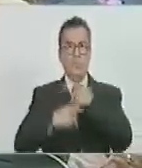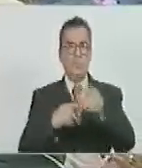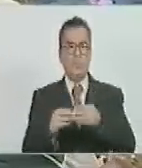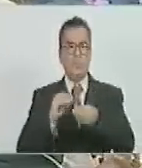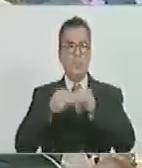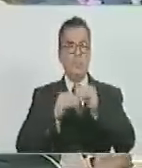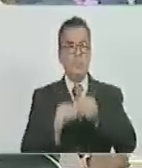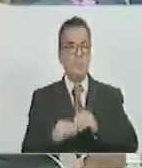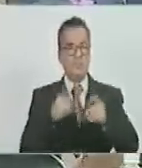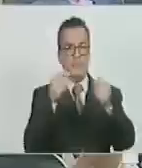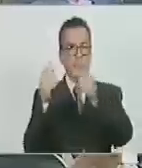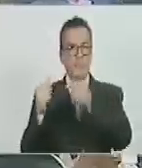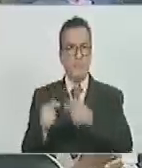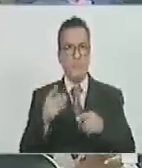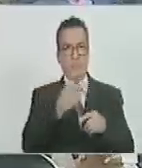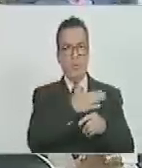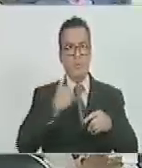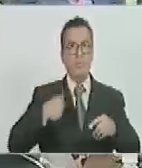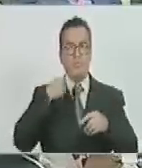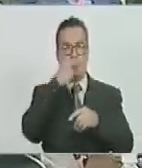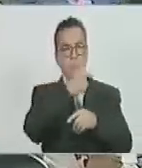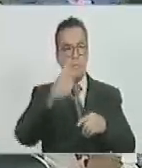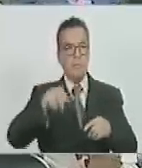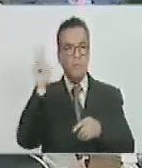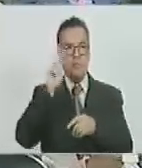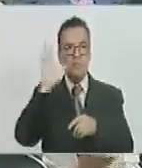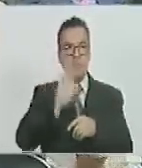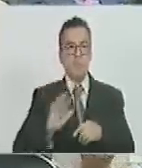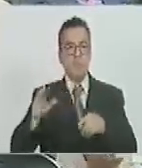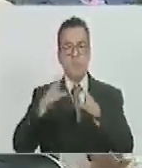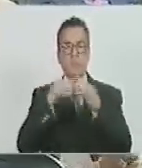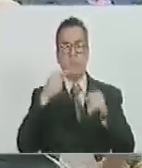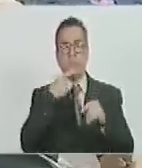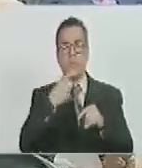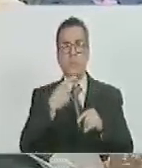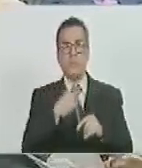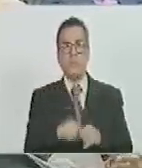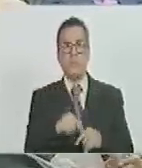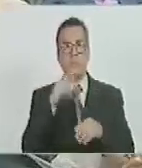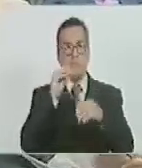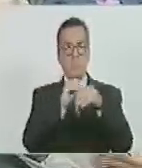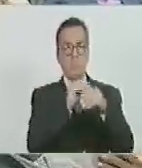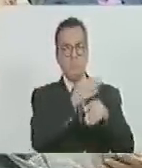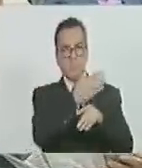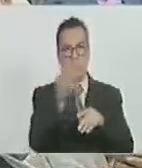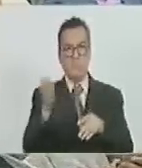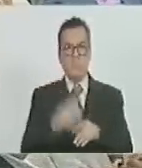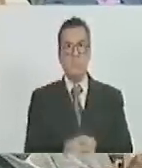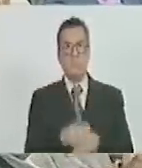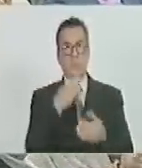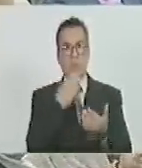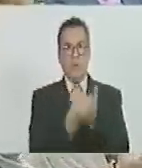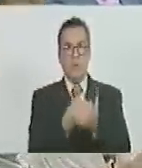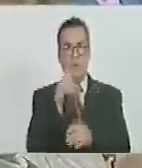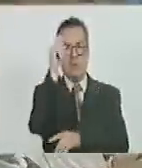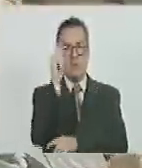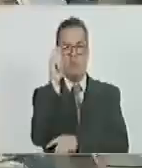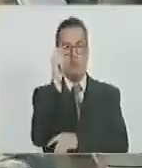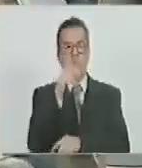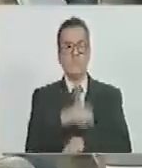recuperación económica que anhela todo el pueblo venezolano. Es todo, presidente, lo que quería comentar con ustedes. Muchísimas